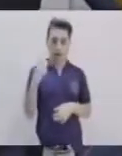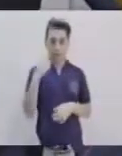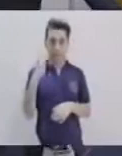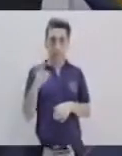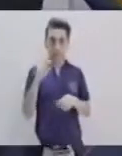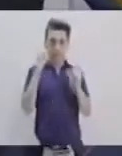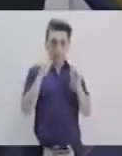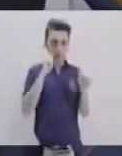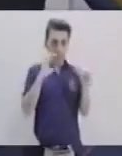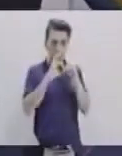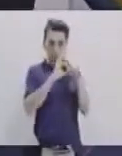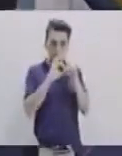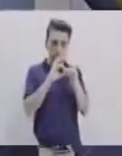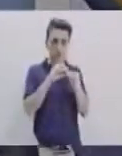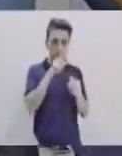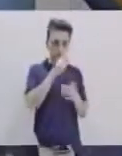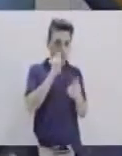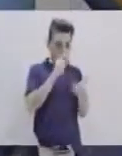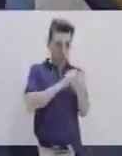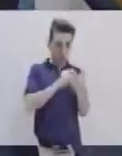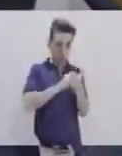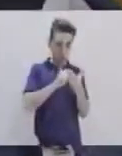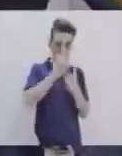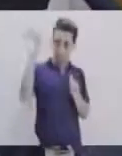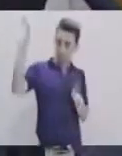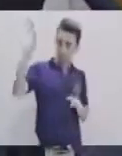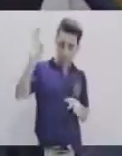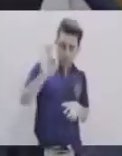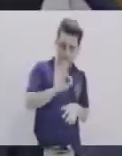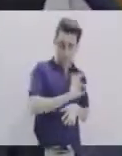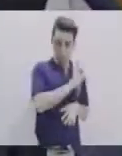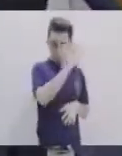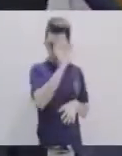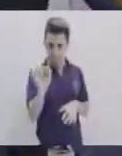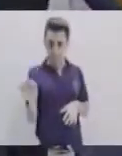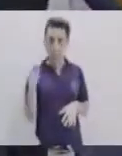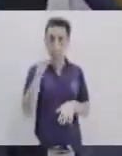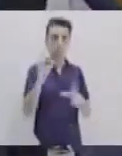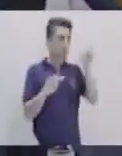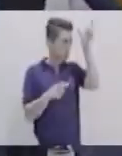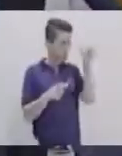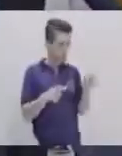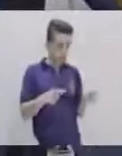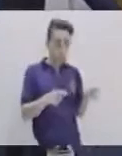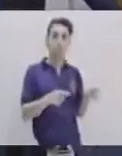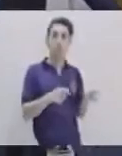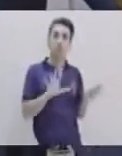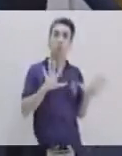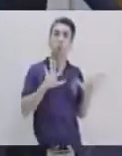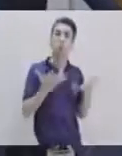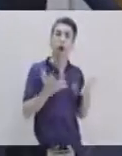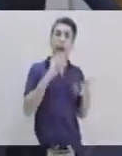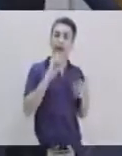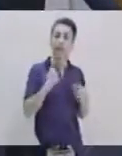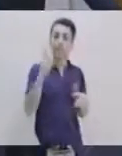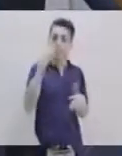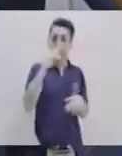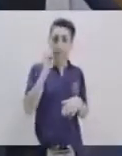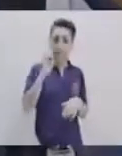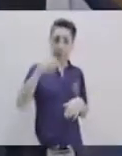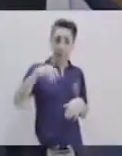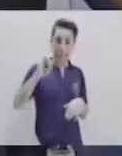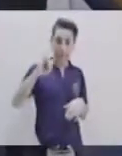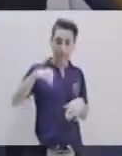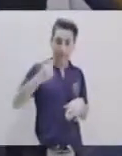te voy a dar un marcador y tú lo unes con una línea. Busca en la columna cuál es semejante a